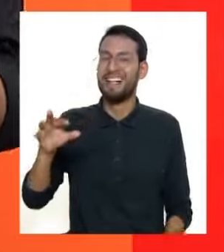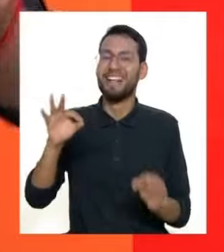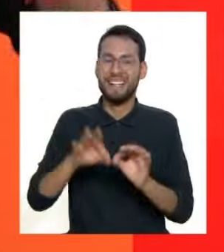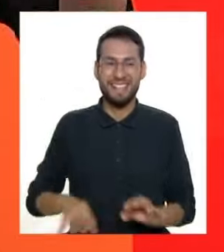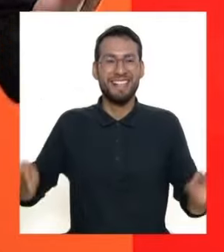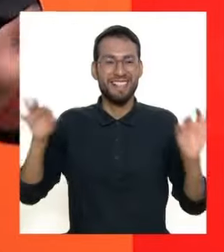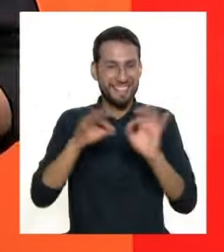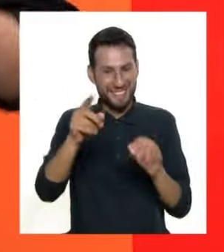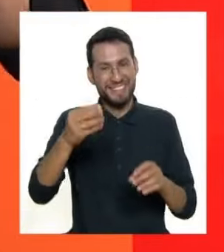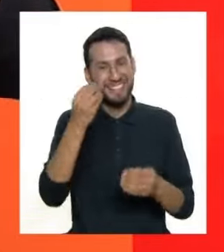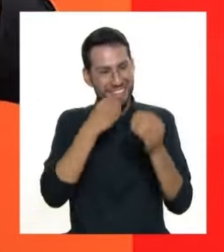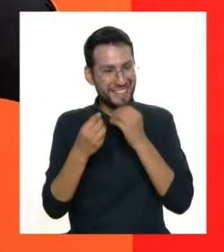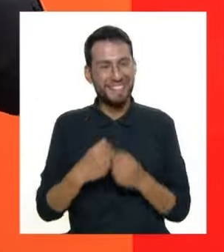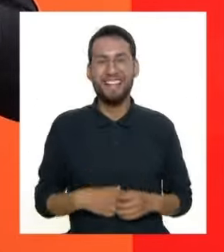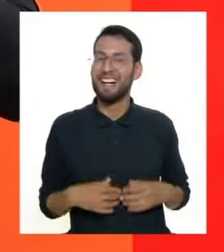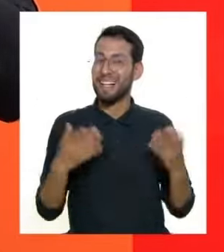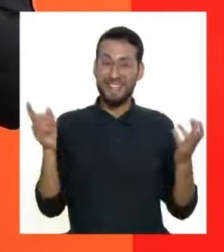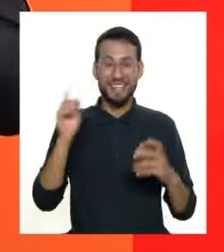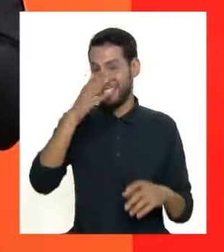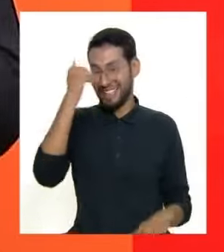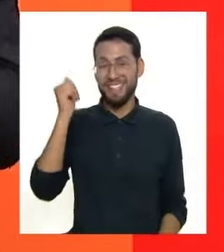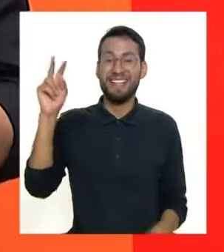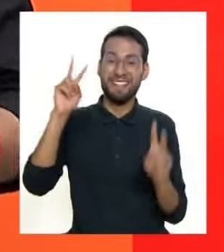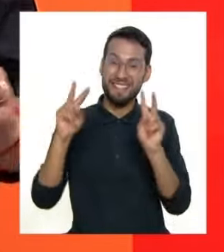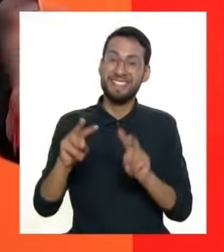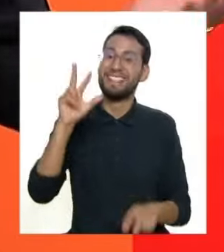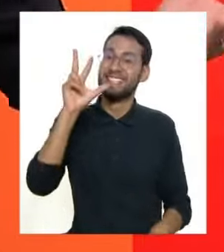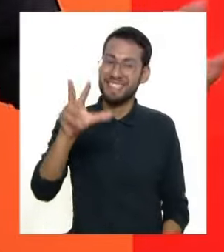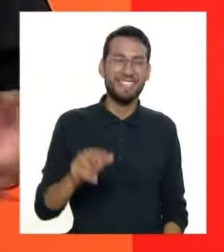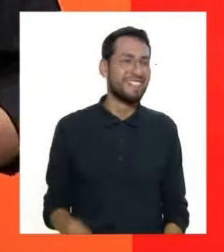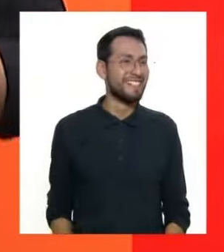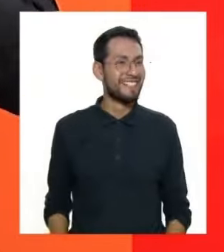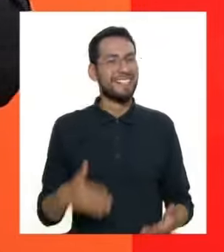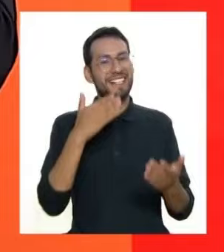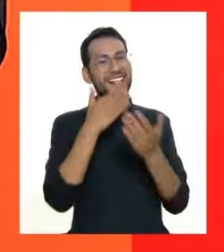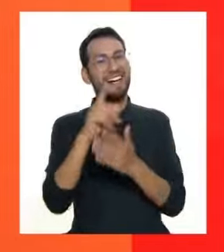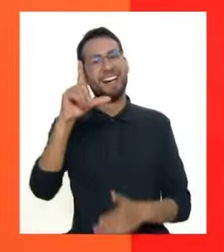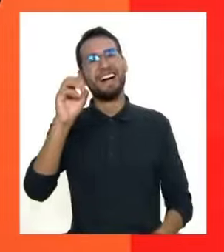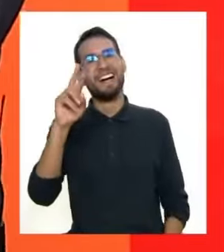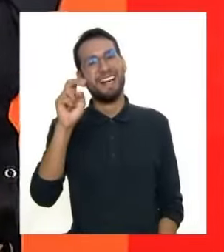indispensable en tu dieta. No puedes dejar la vitamina 3. Gracias, Lorena,